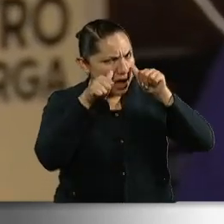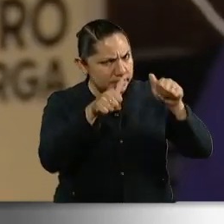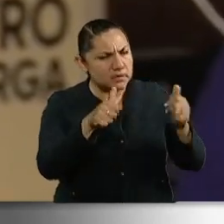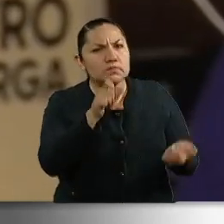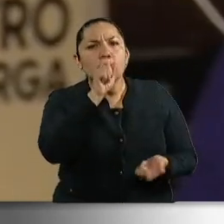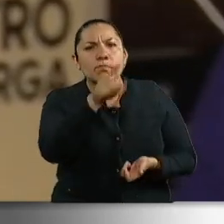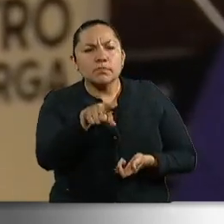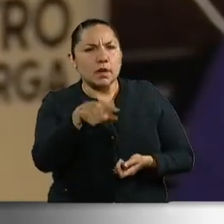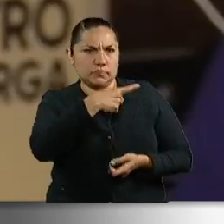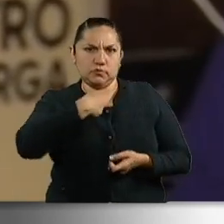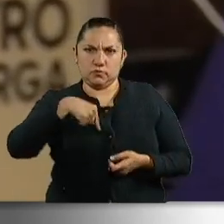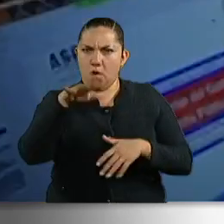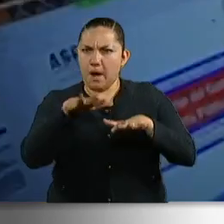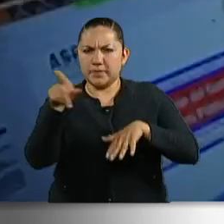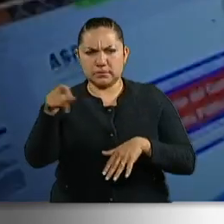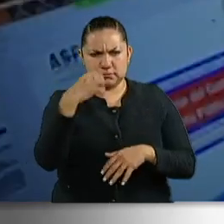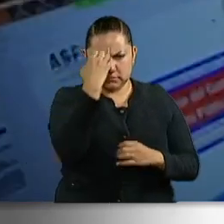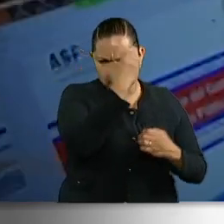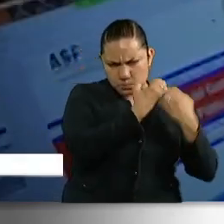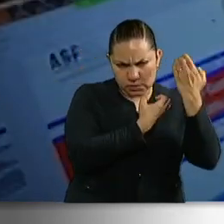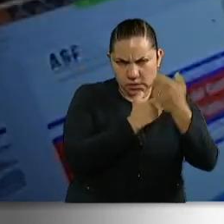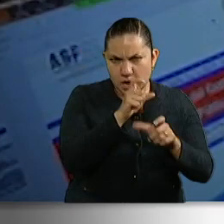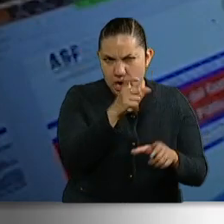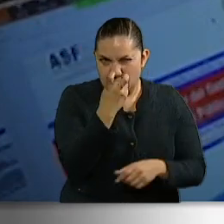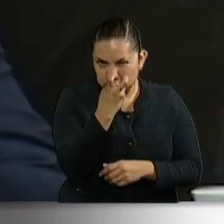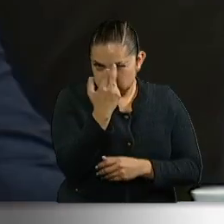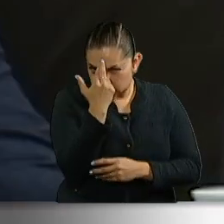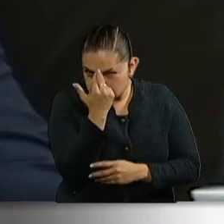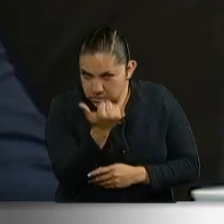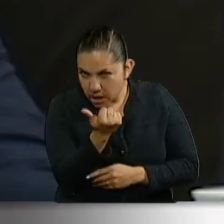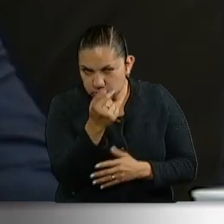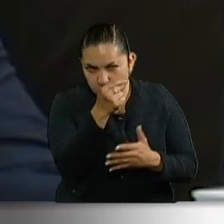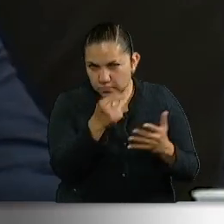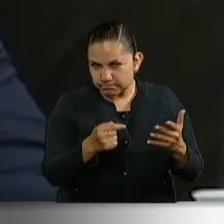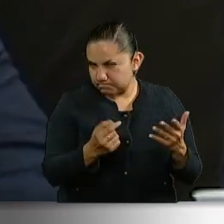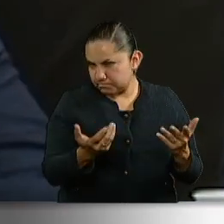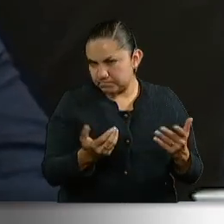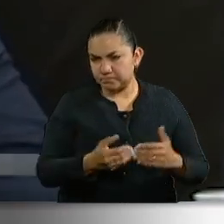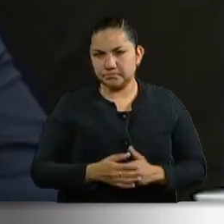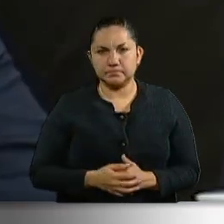los motivos que giran en torno a ello. Para Noticias del Congreso, Adriana Aguilar Torres.